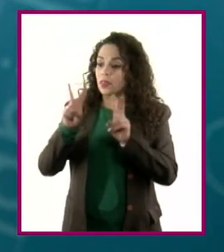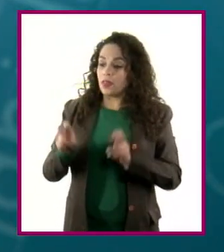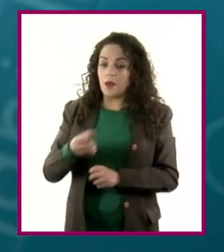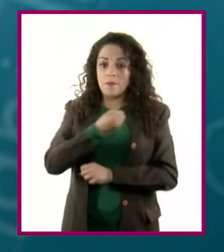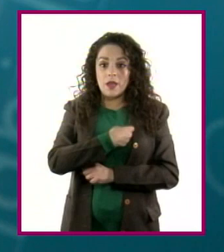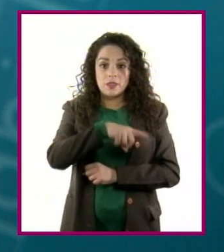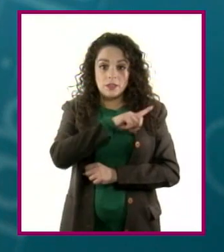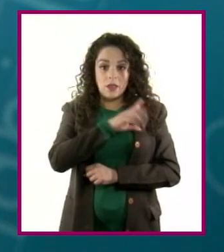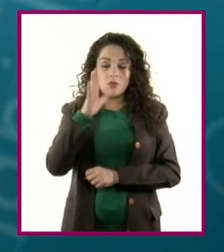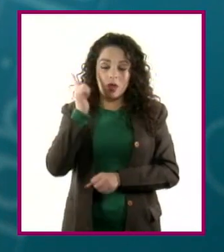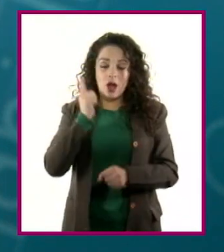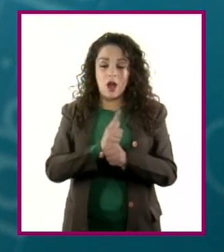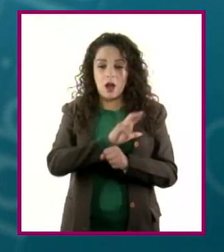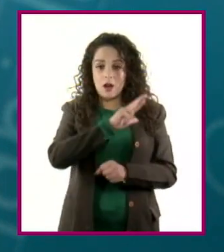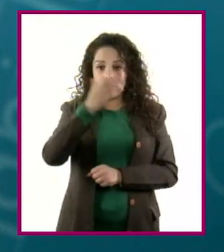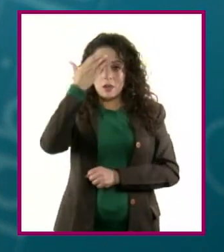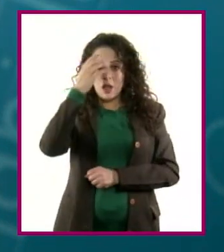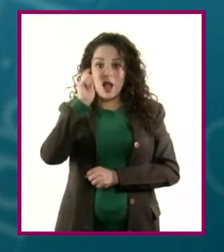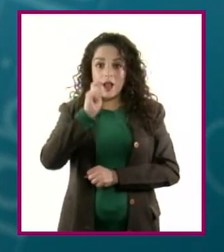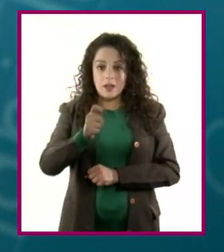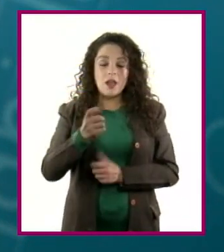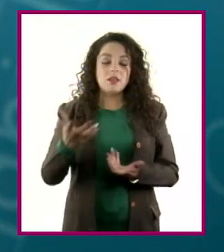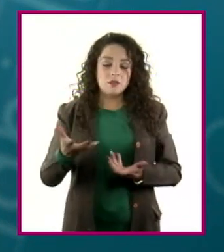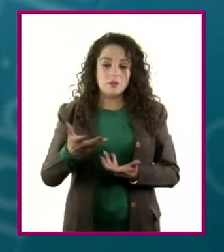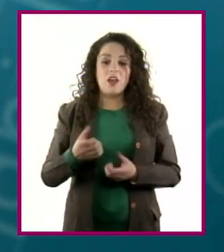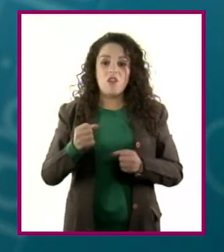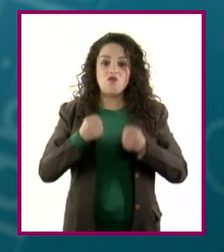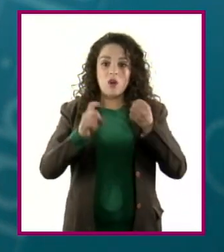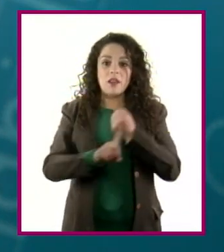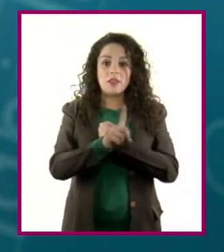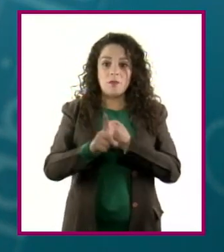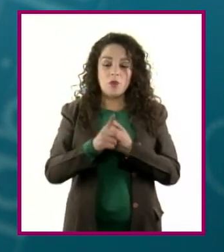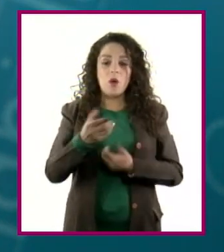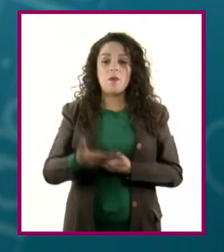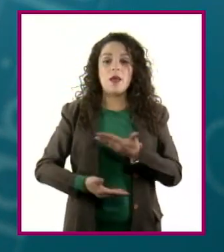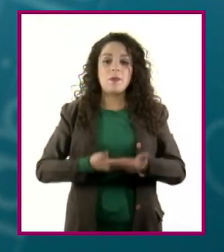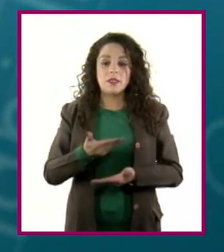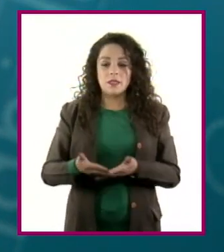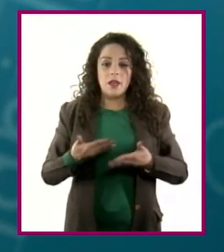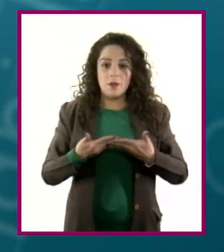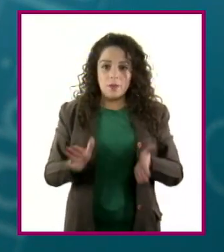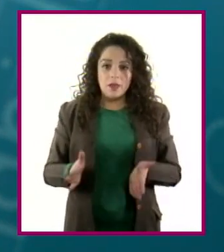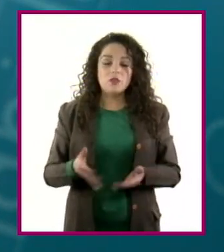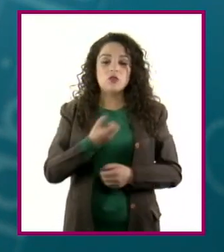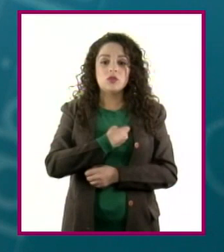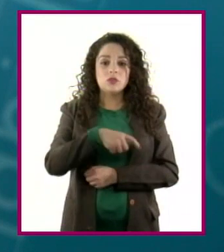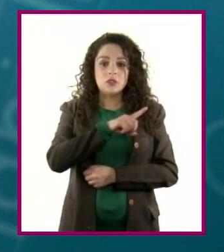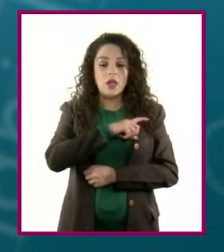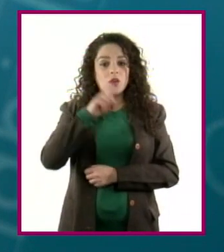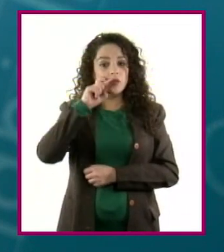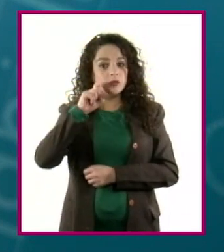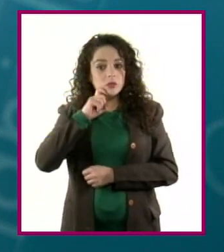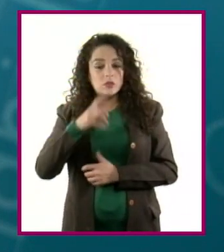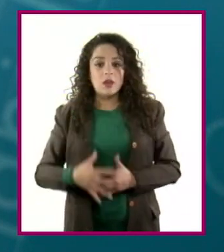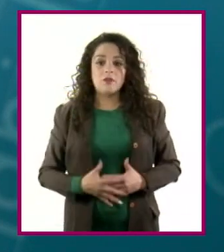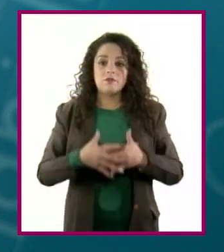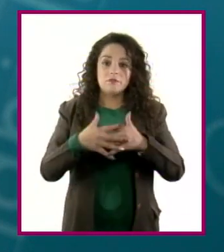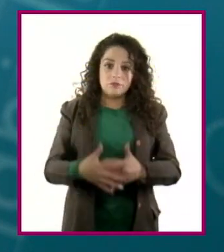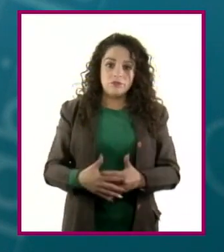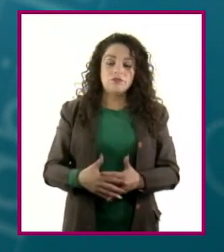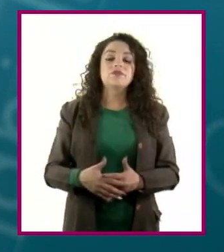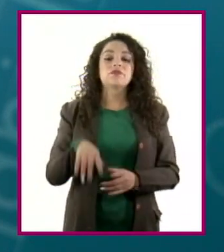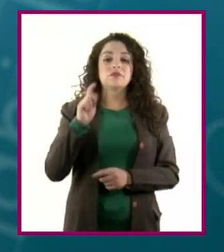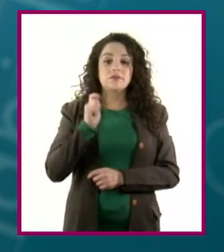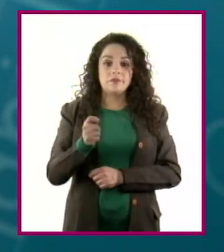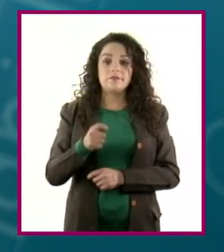impacto en el acceso a servicios, en la salud mental y salud sexual y reproductiva, con efectos más grandes en los grupos con mayor